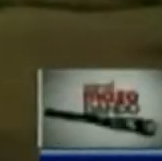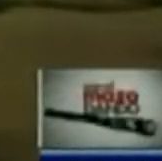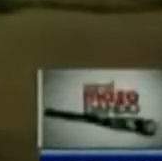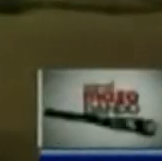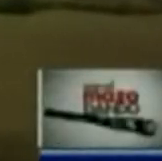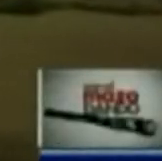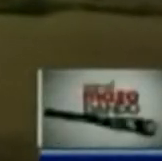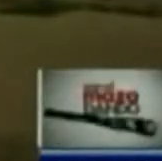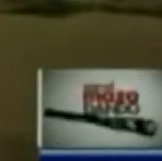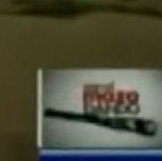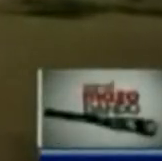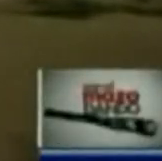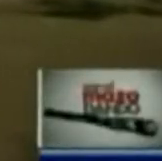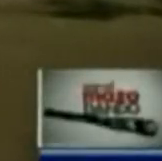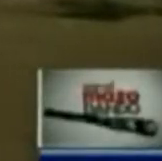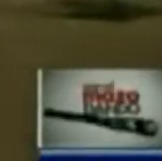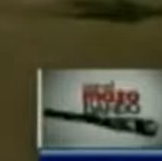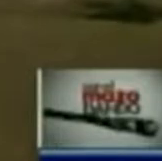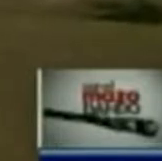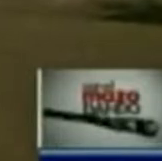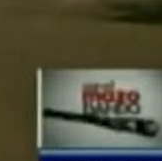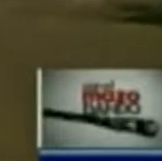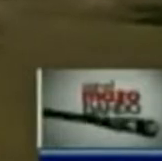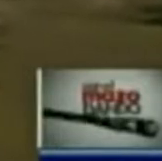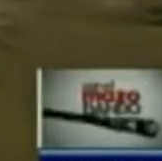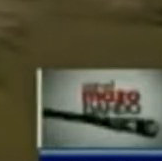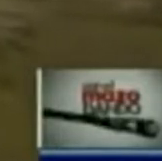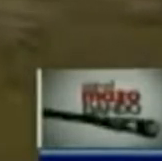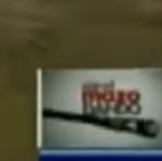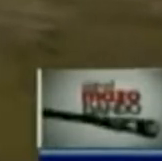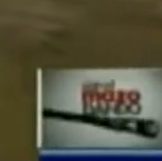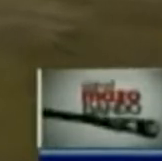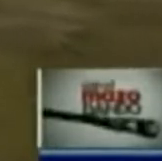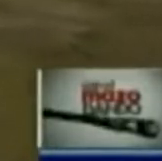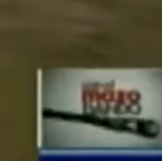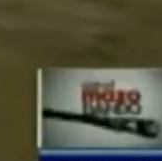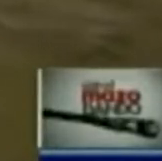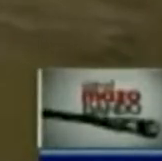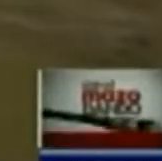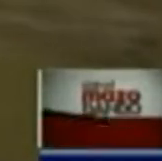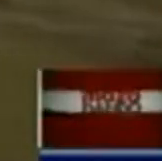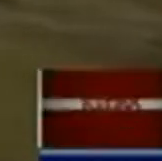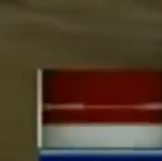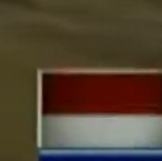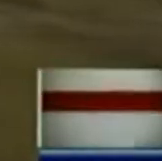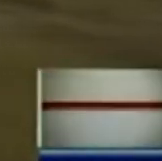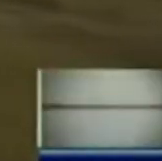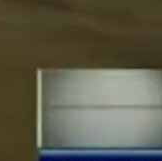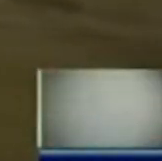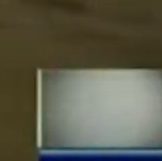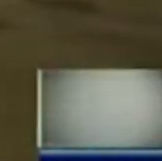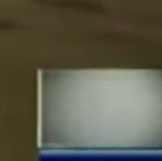ya yo no soy yo yo me siento encarnado en ustedes